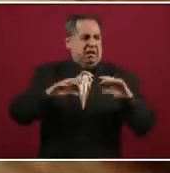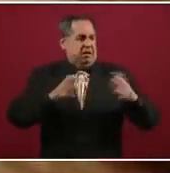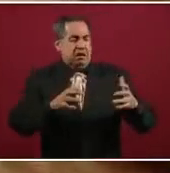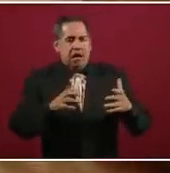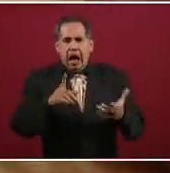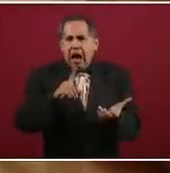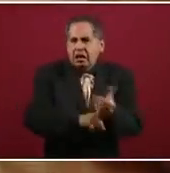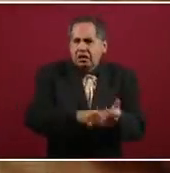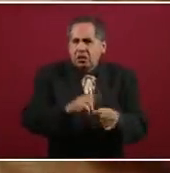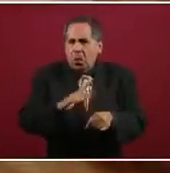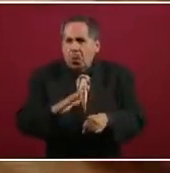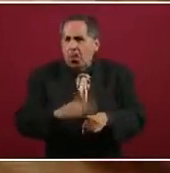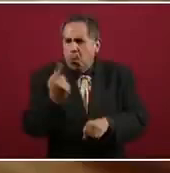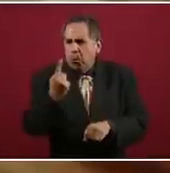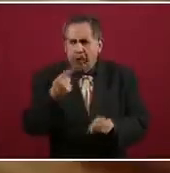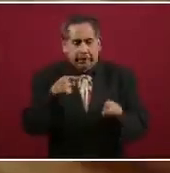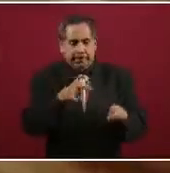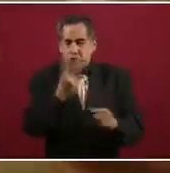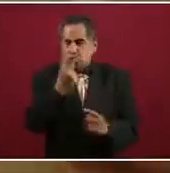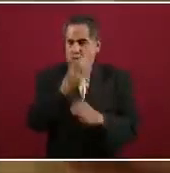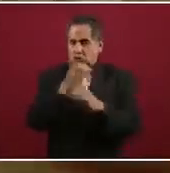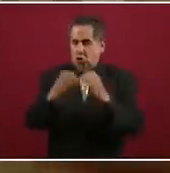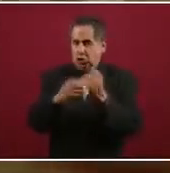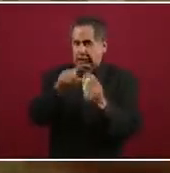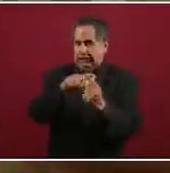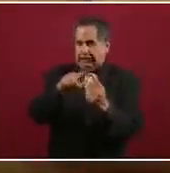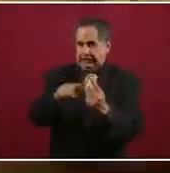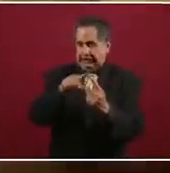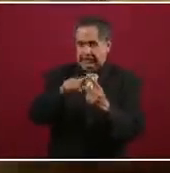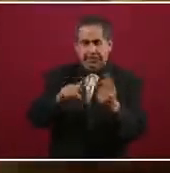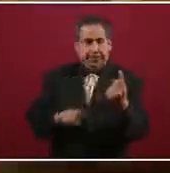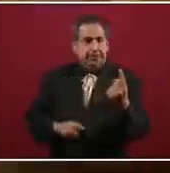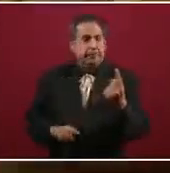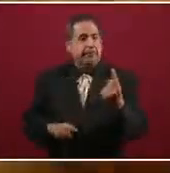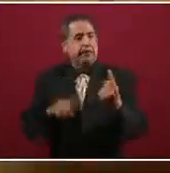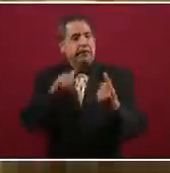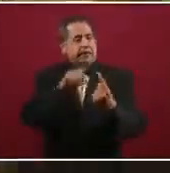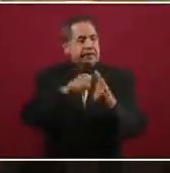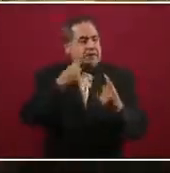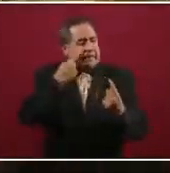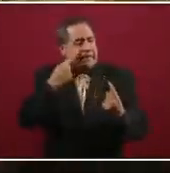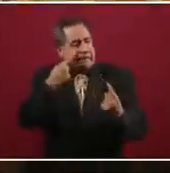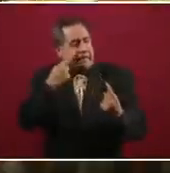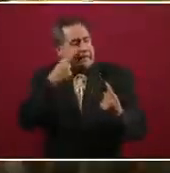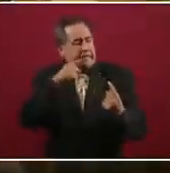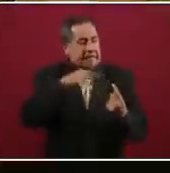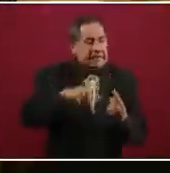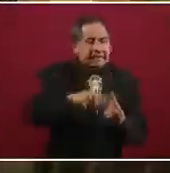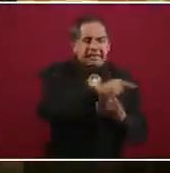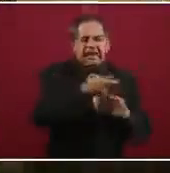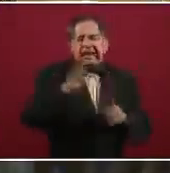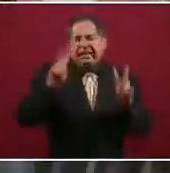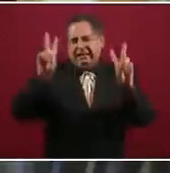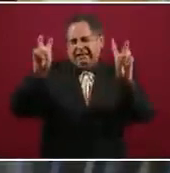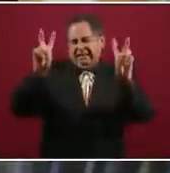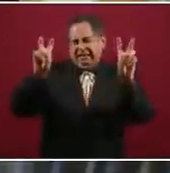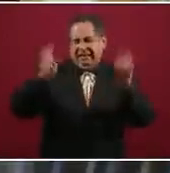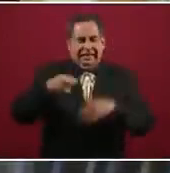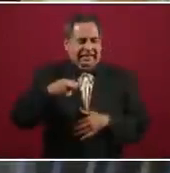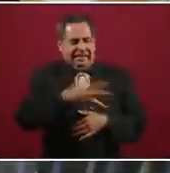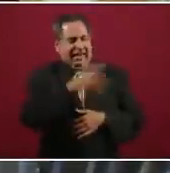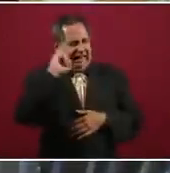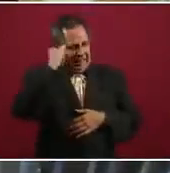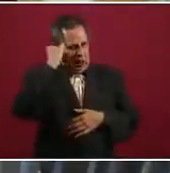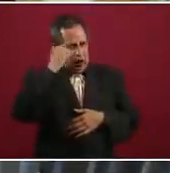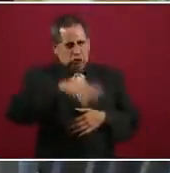sociales son sobre todo dos. Las hambrunas recurrentes que vivían los llamados indios laboríos que en las